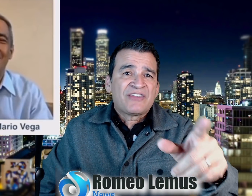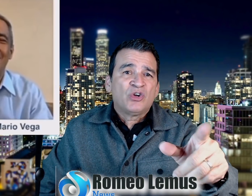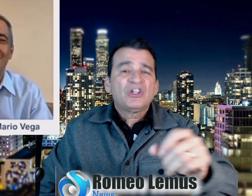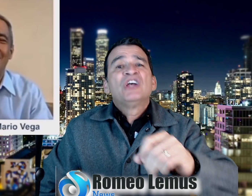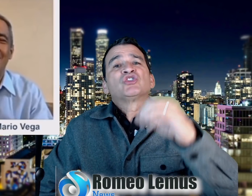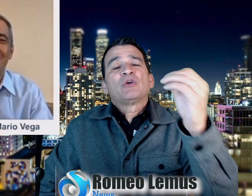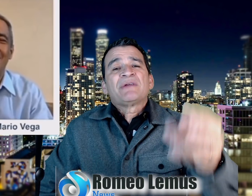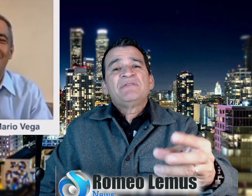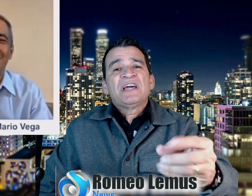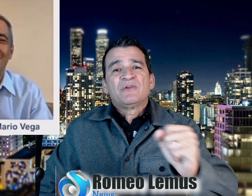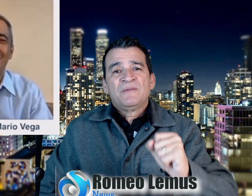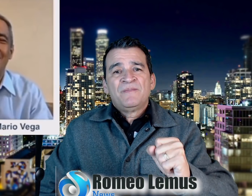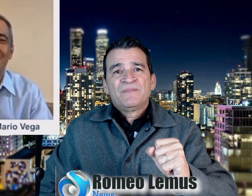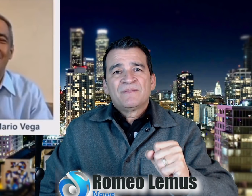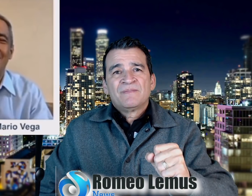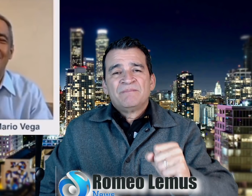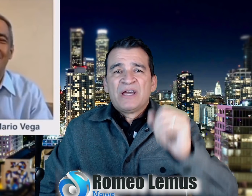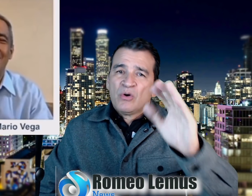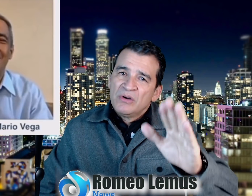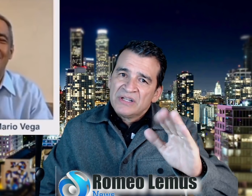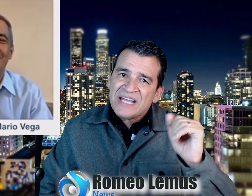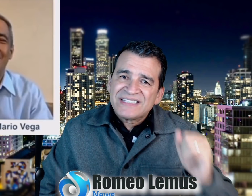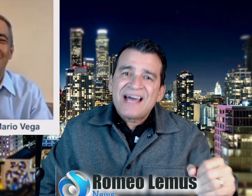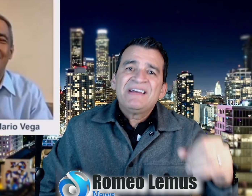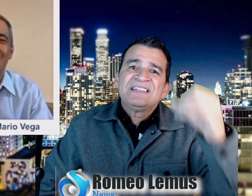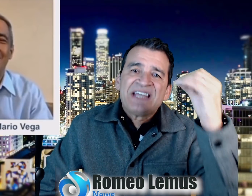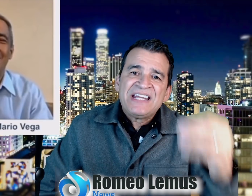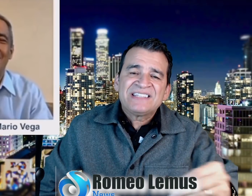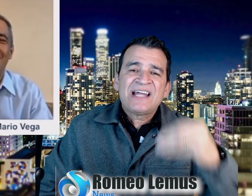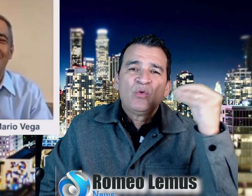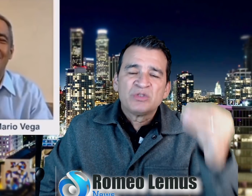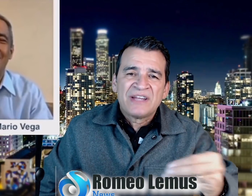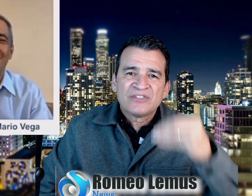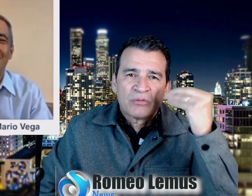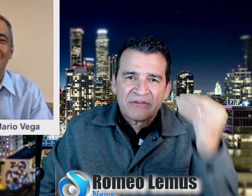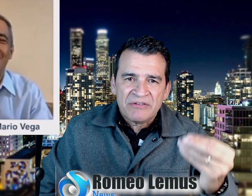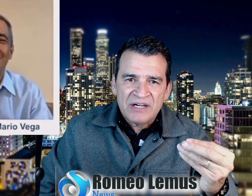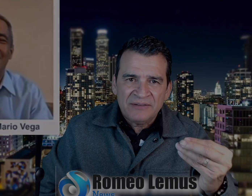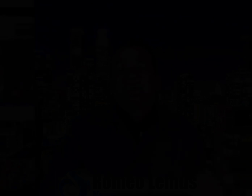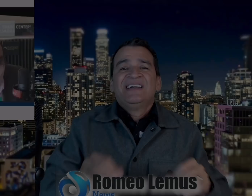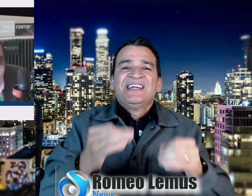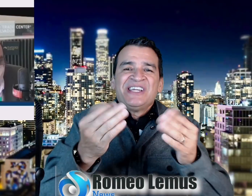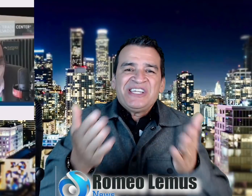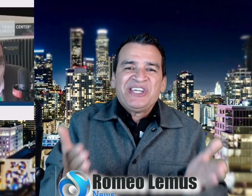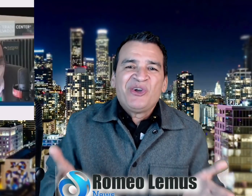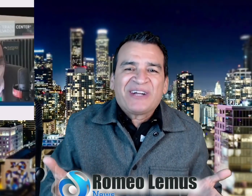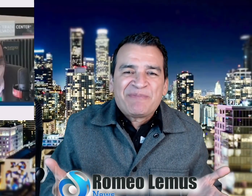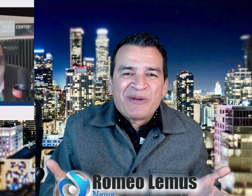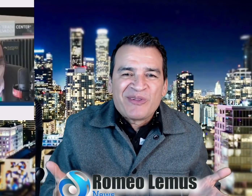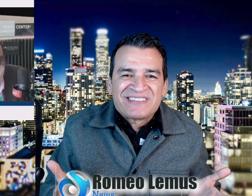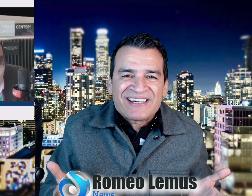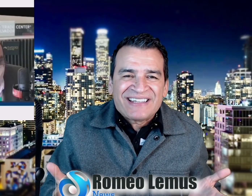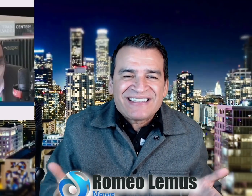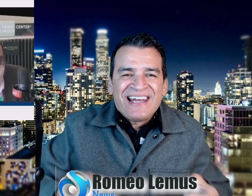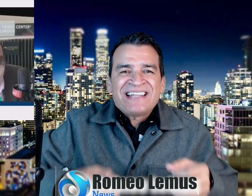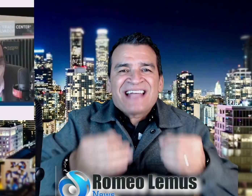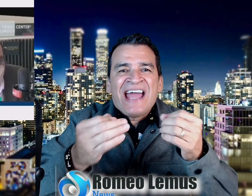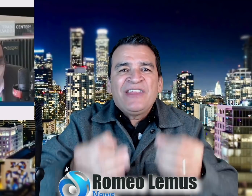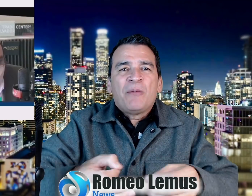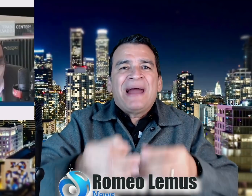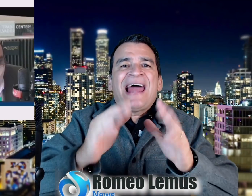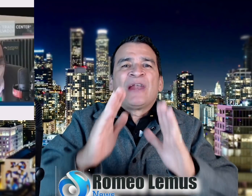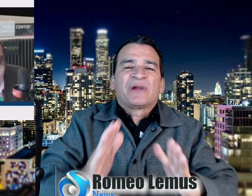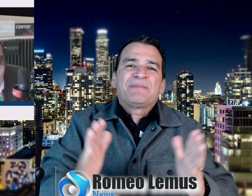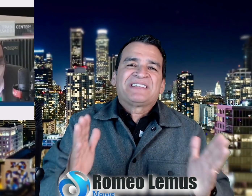gracias a dios sobrevivieron pero quién sabe si en esta ustedes sobrevivan y yo que puedo decirles les